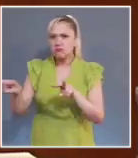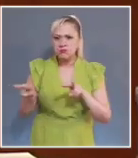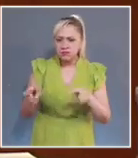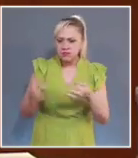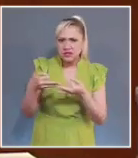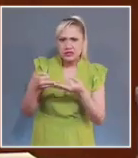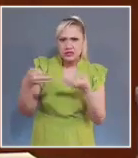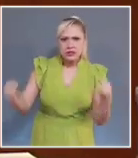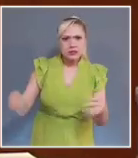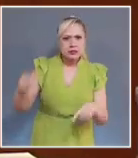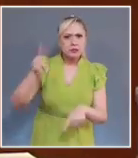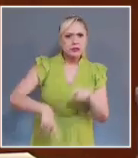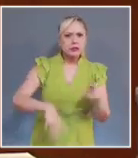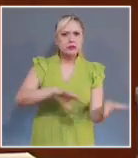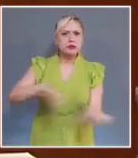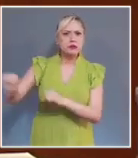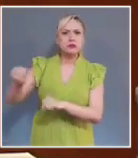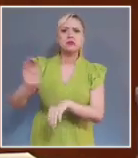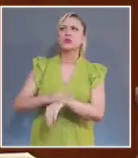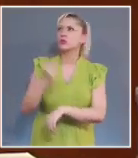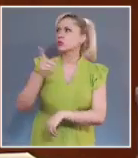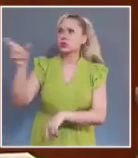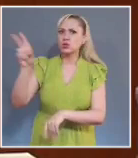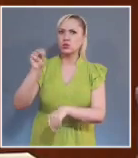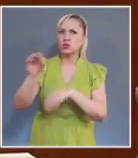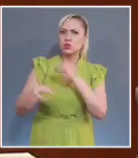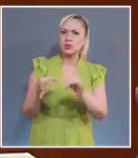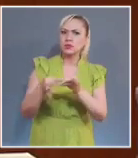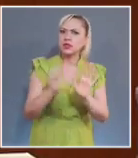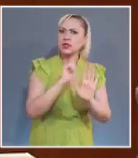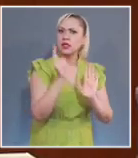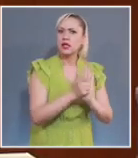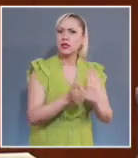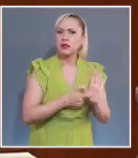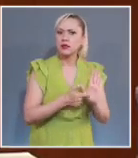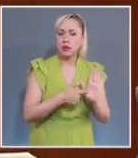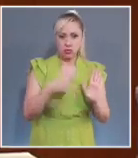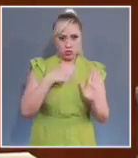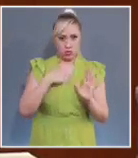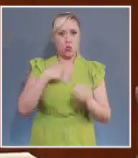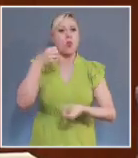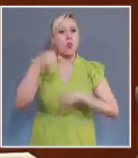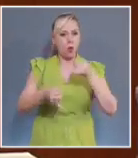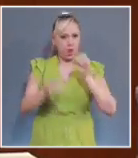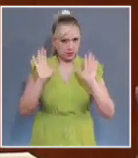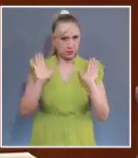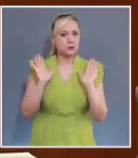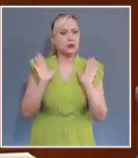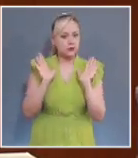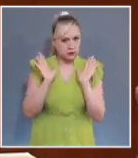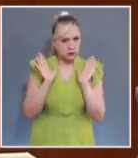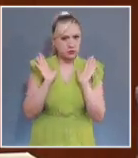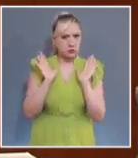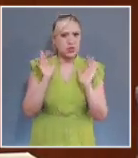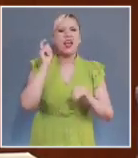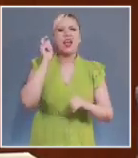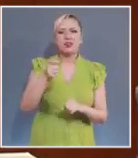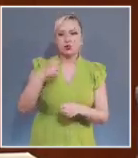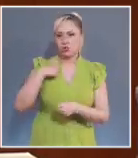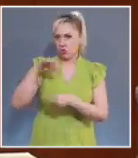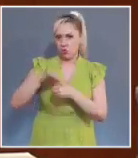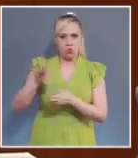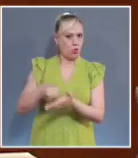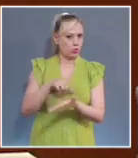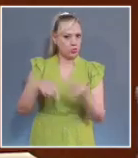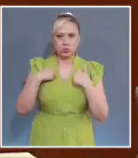comprometieron el juez Entonces se convierte a pesar de que su origen no es electoral en un juez